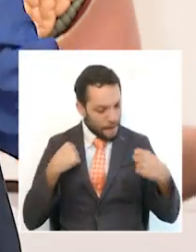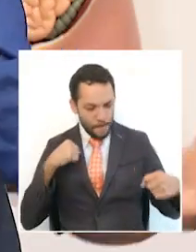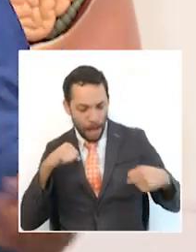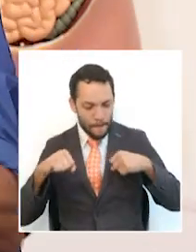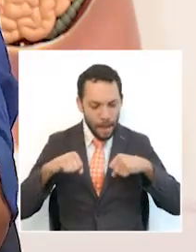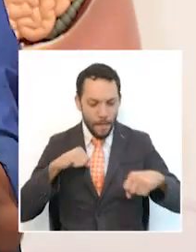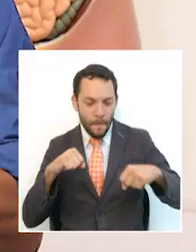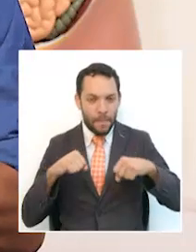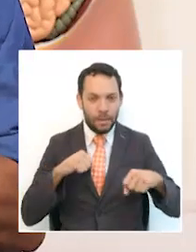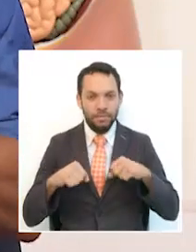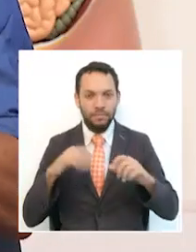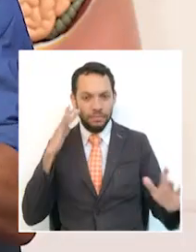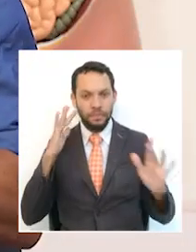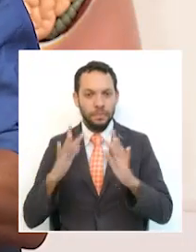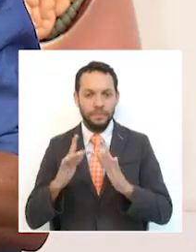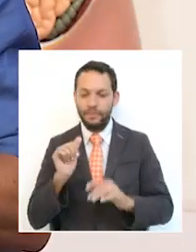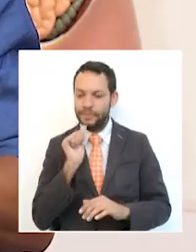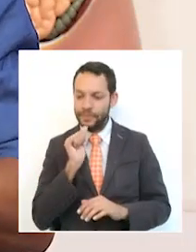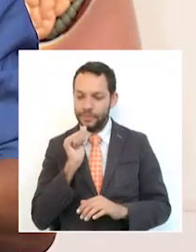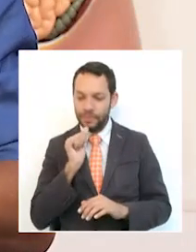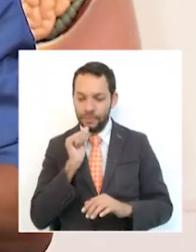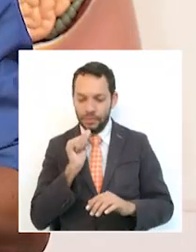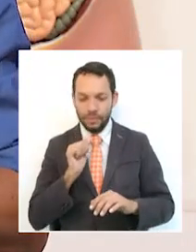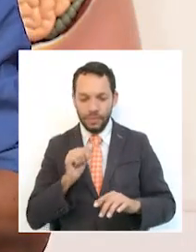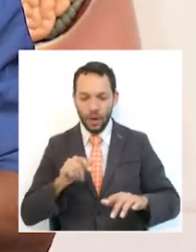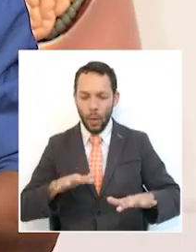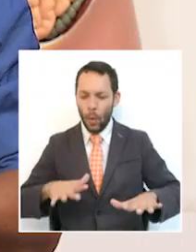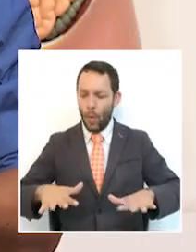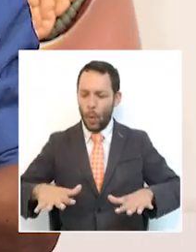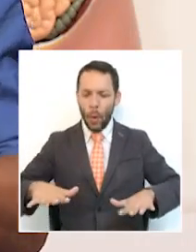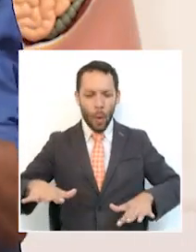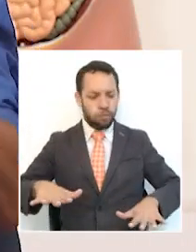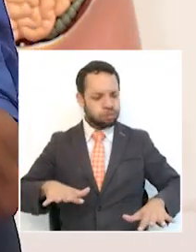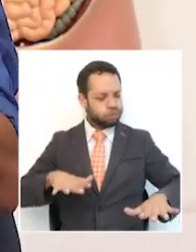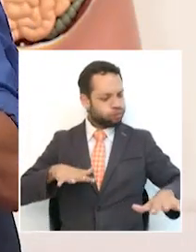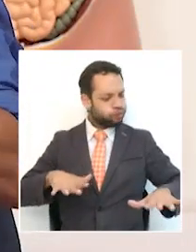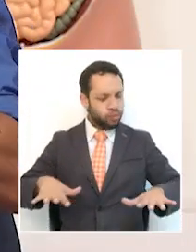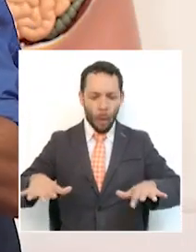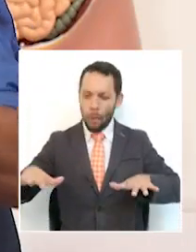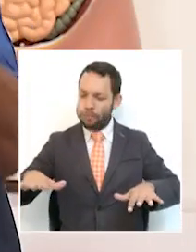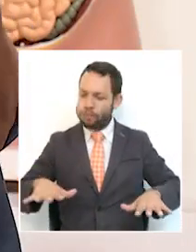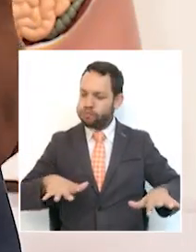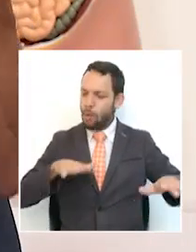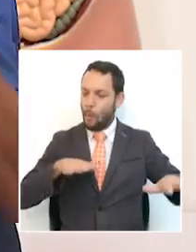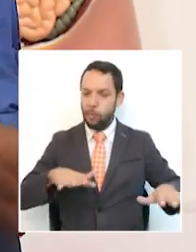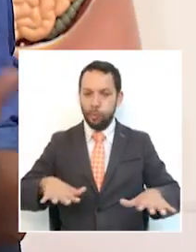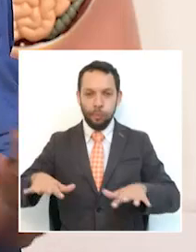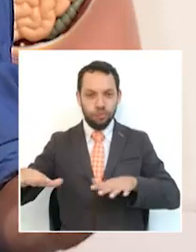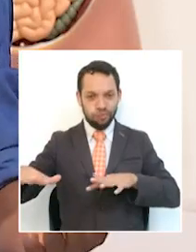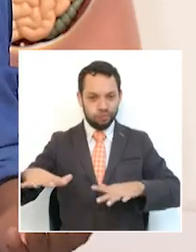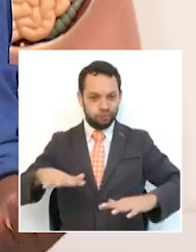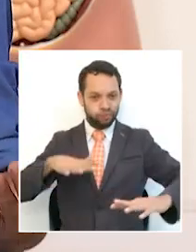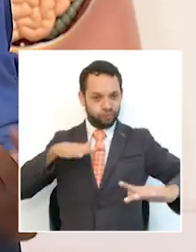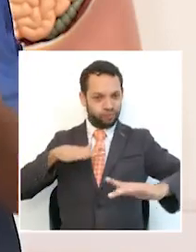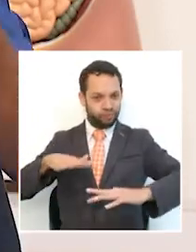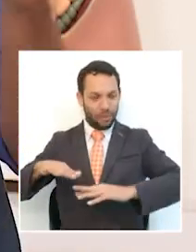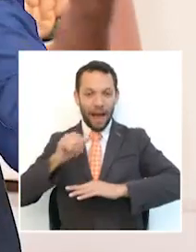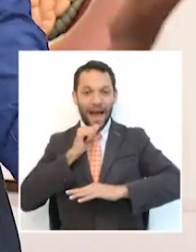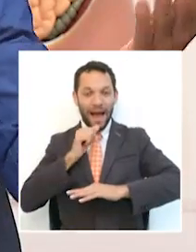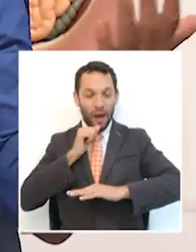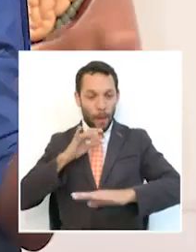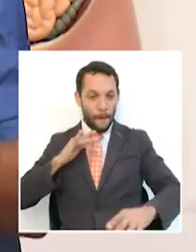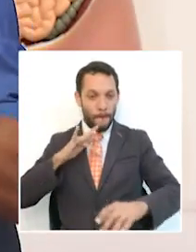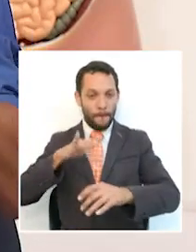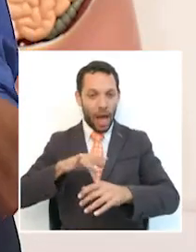conectarnos con el agua el agua como tiene esa esa armonía nos vuelve flexibles y aceptar la realidad está